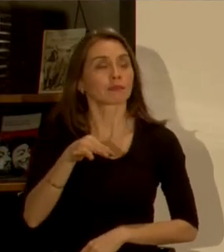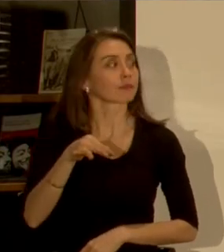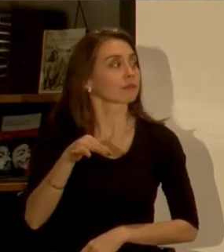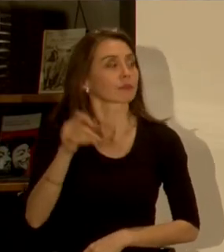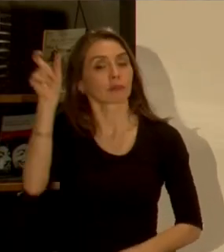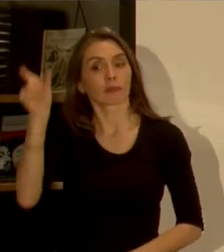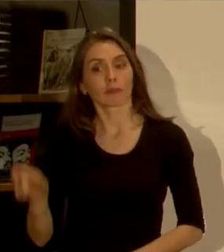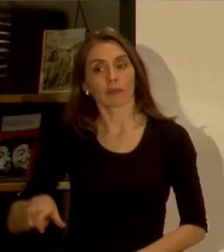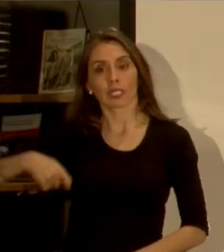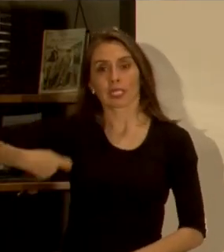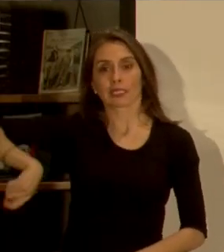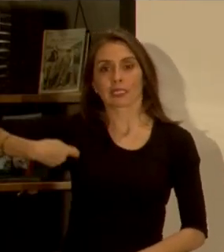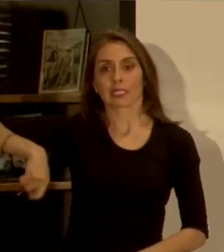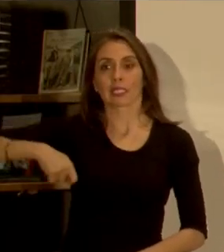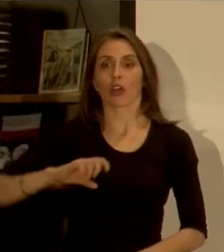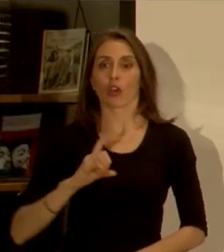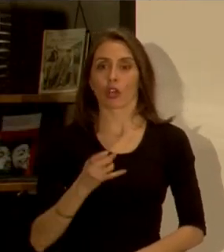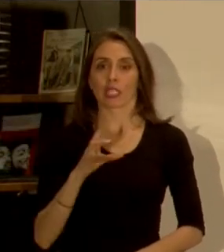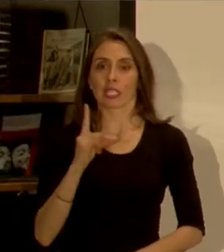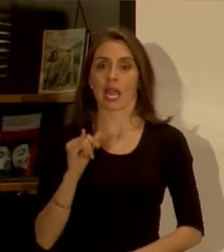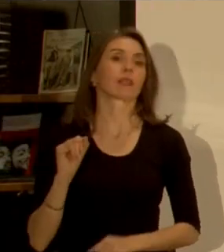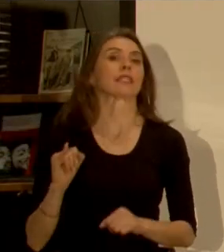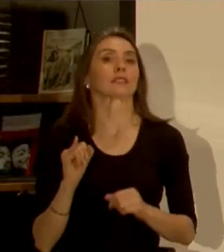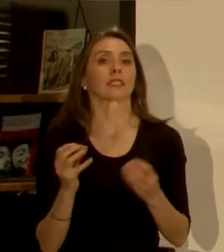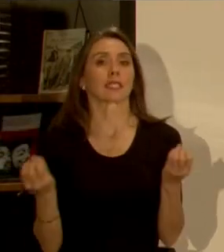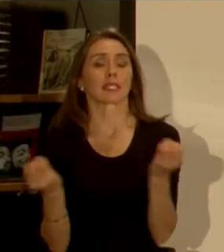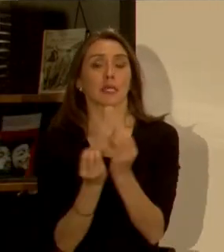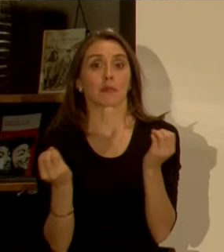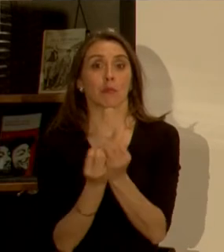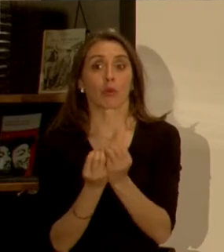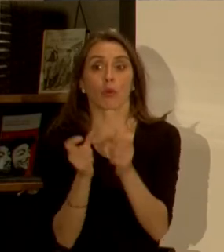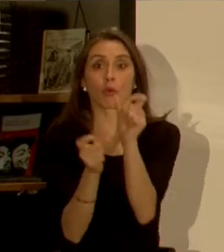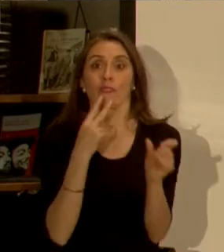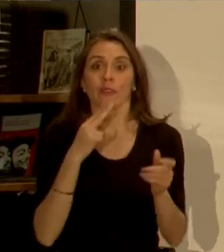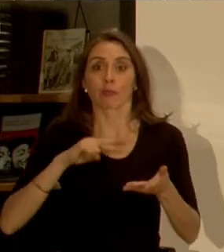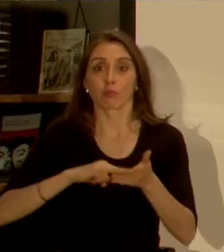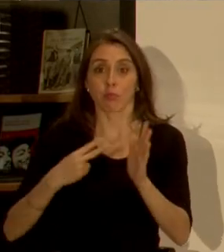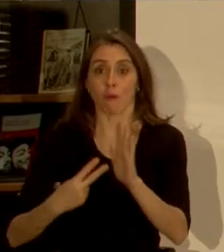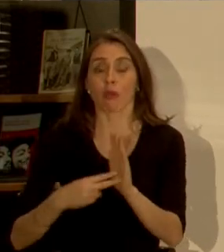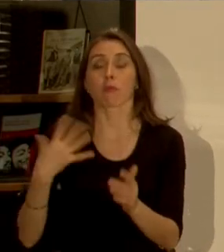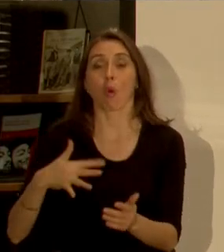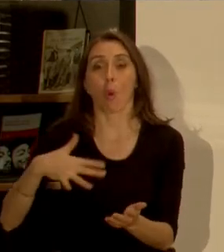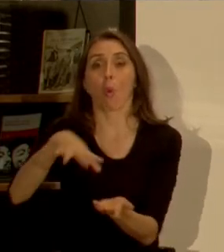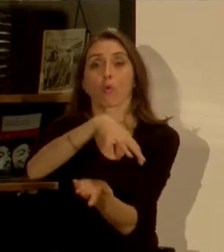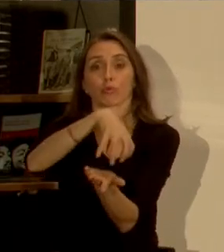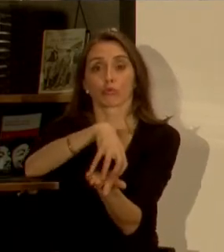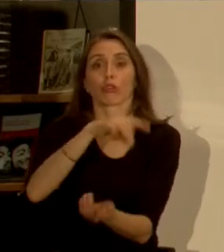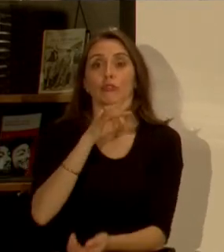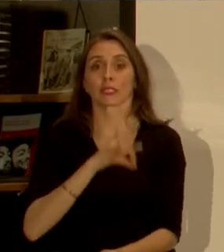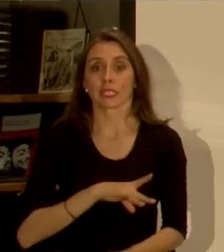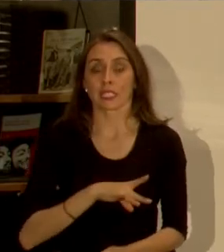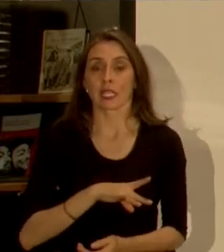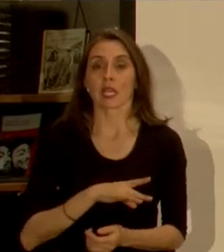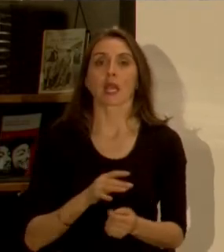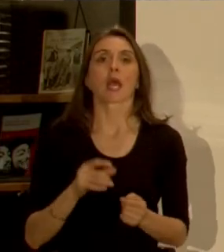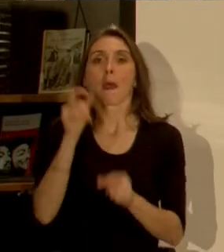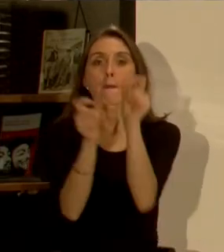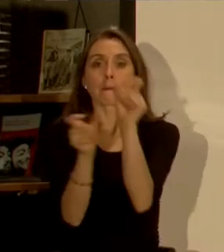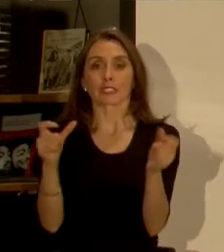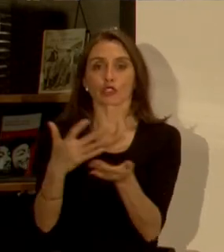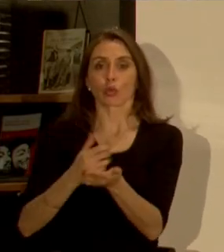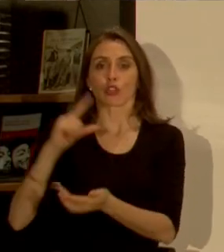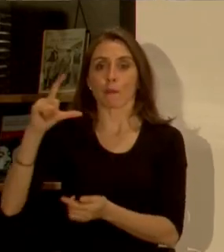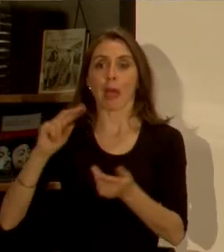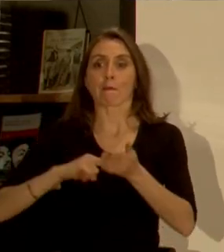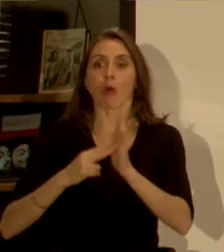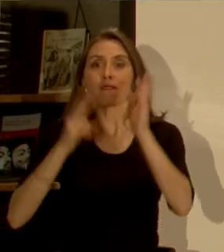el senador Guillén, en ese sentido estamos de acuerdo, la congestión es un tremendo problema de la gran ciudad chilena. El aumento del ingreso, la crisis